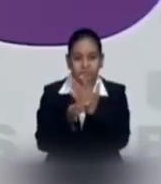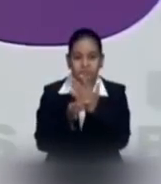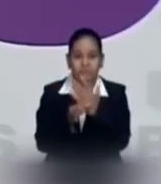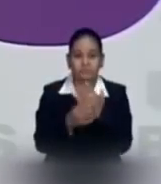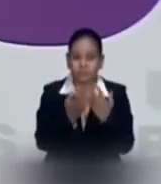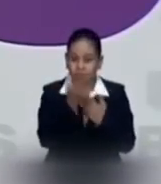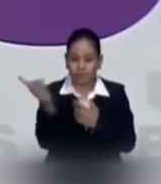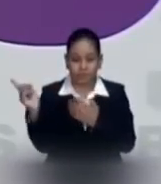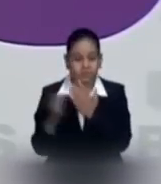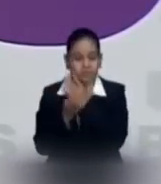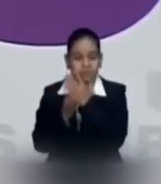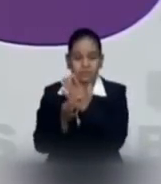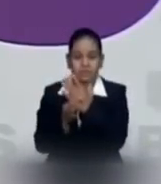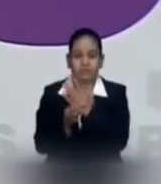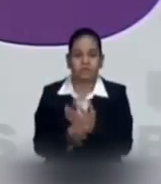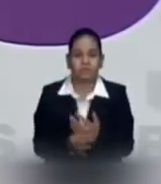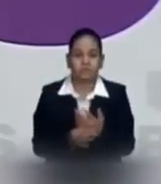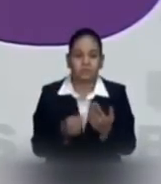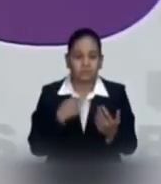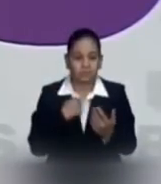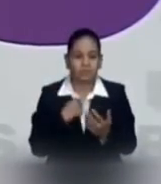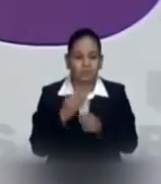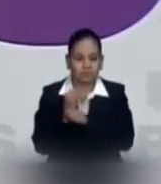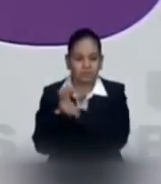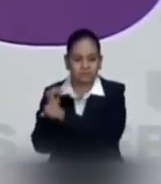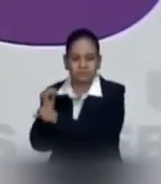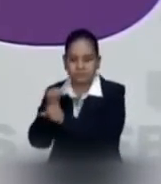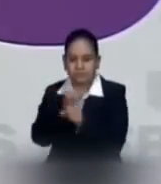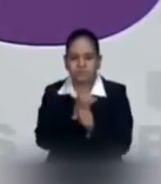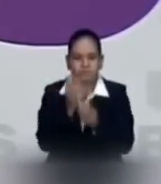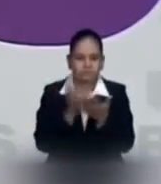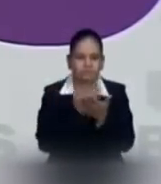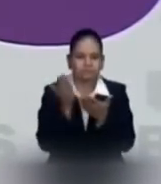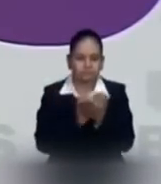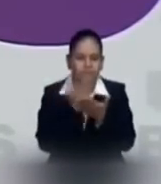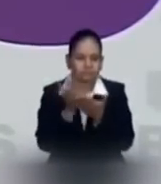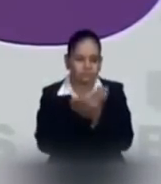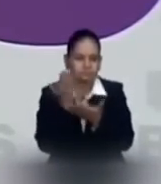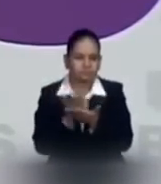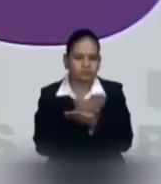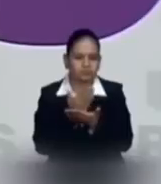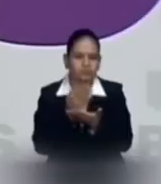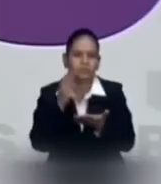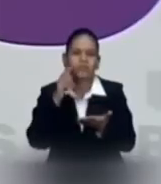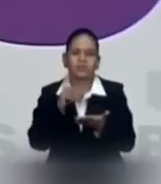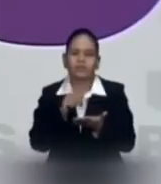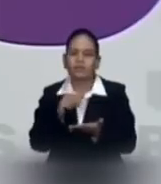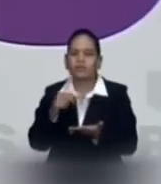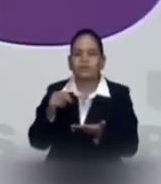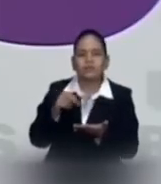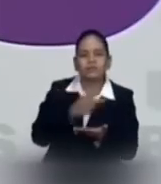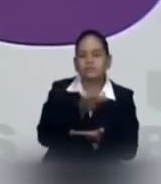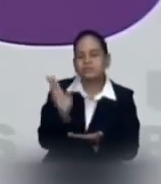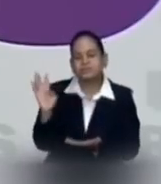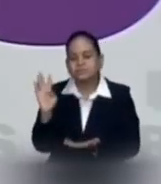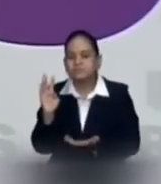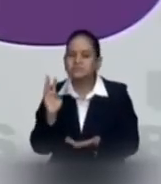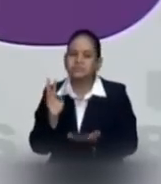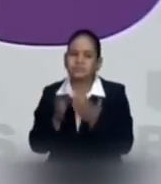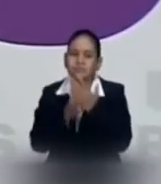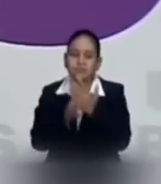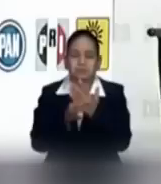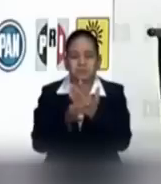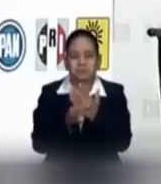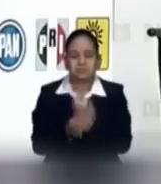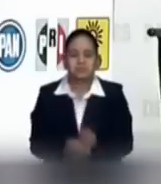pasa es que pude revisar papel por papel en una investigación periodística. Es lo que dicen mis adversarios. Por eso, a los nomás, que andamos... Candidato,